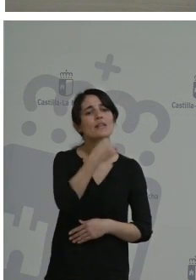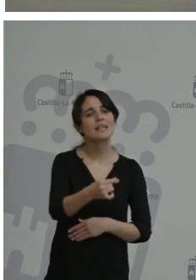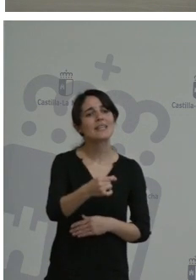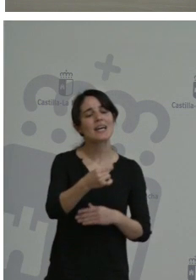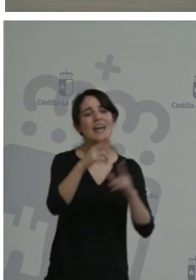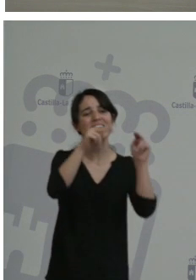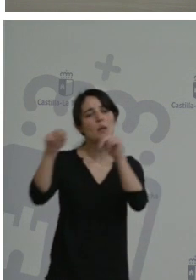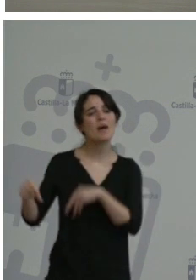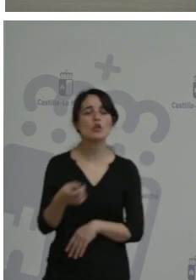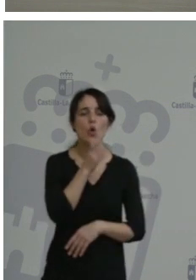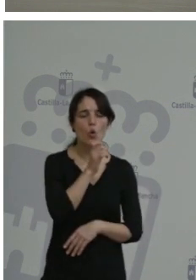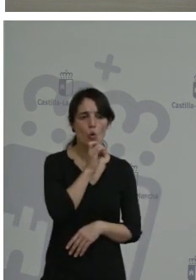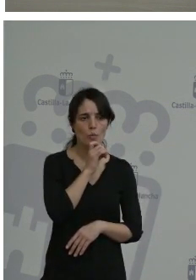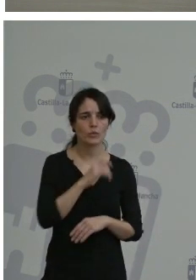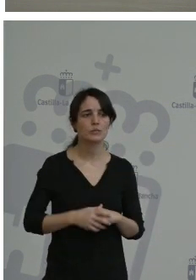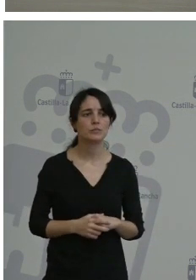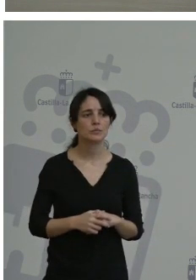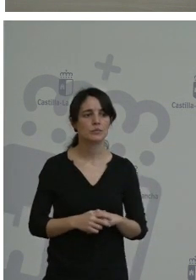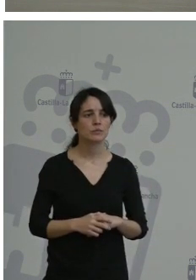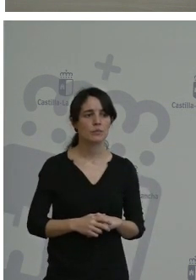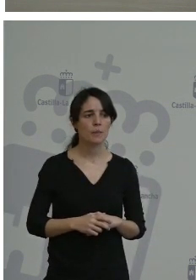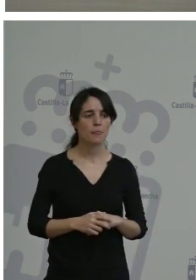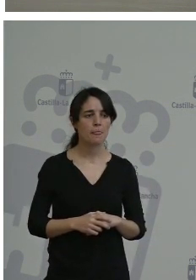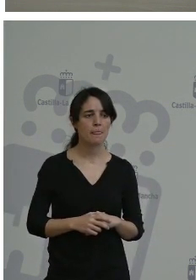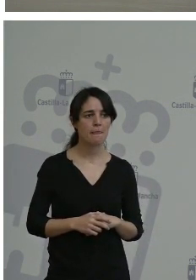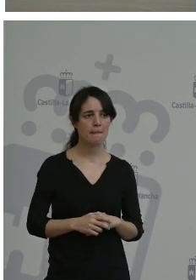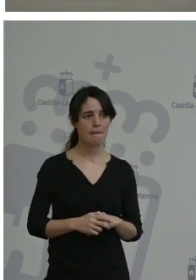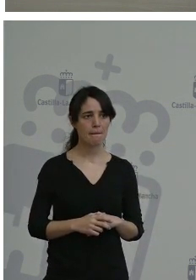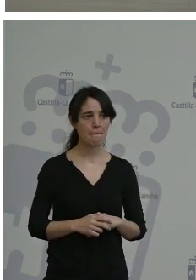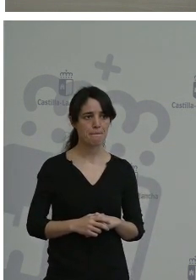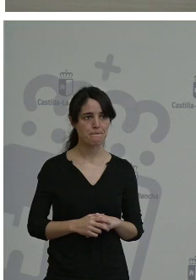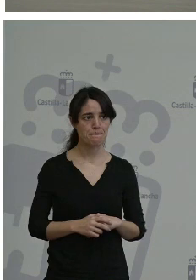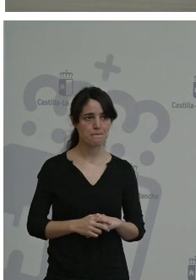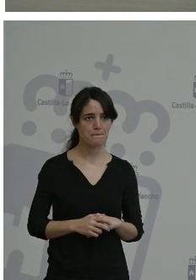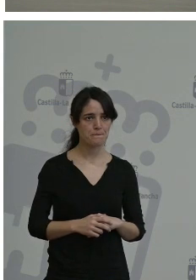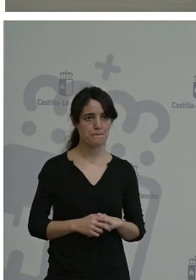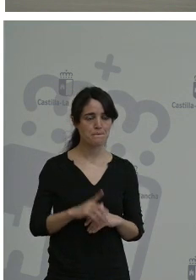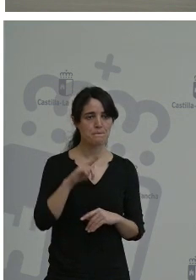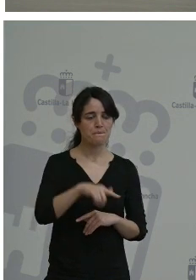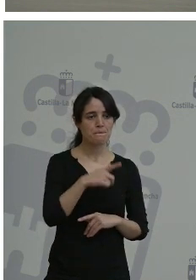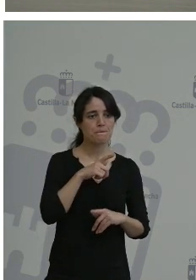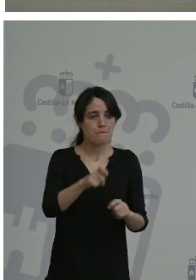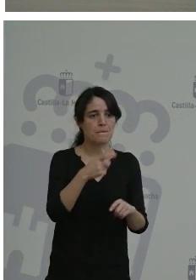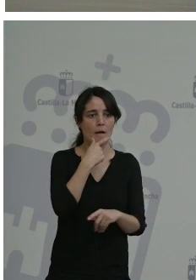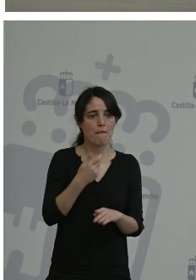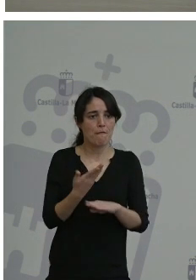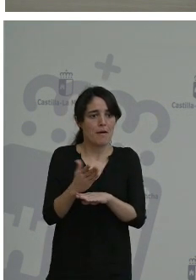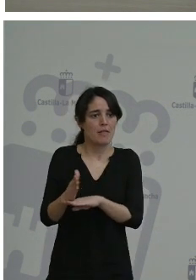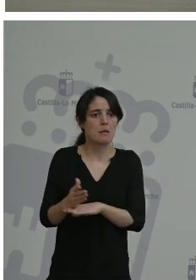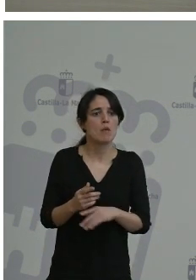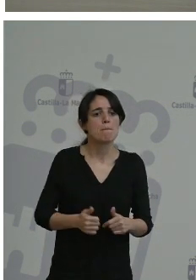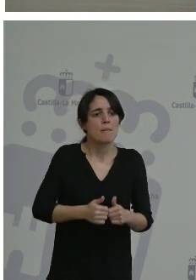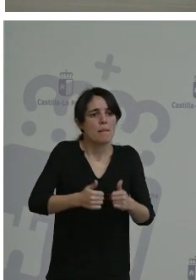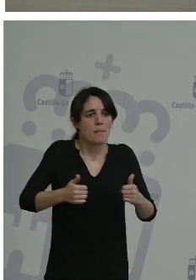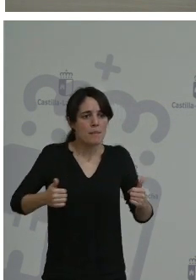Bueno, esta disponibilidad, en primer lugar, se facilita cada vez más por parte de las administraciones todos